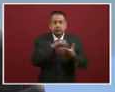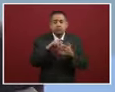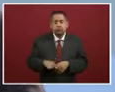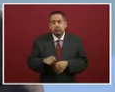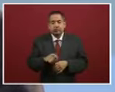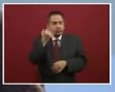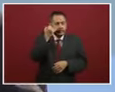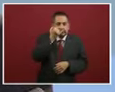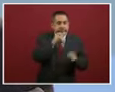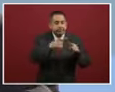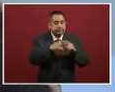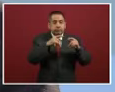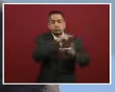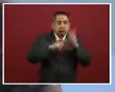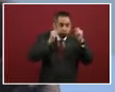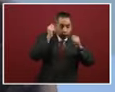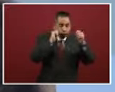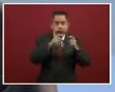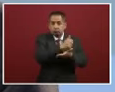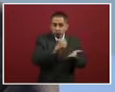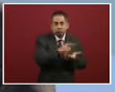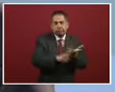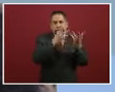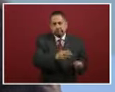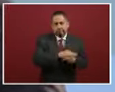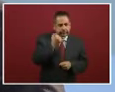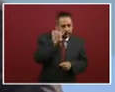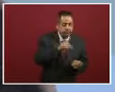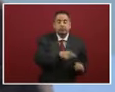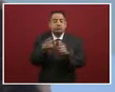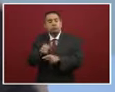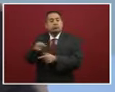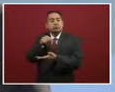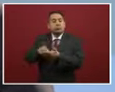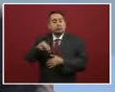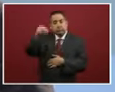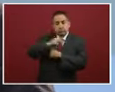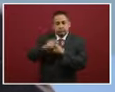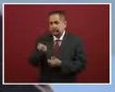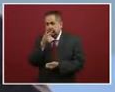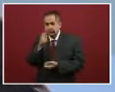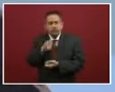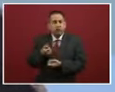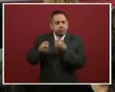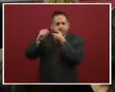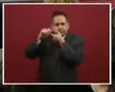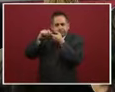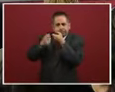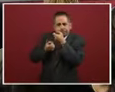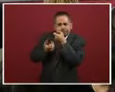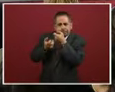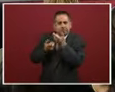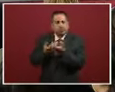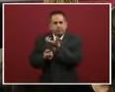la cocaína, en centros turísticos, en centros urbanos, por ejemplo, el uso de las metanfetaminas en el norte del país, el cristal, es muy grave y que tiene que estar